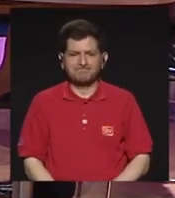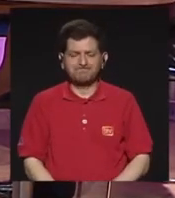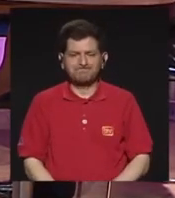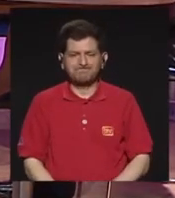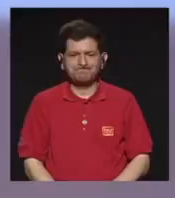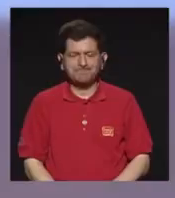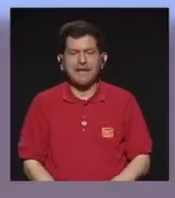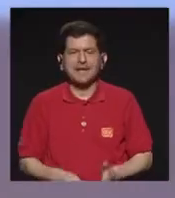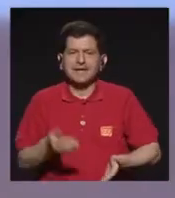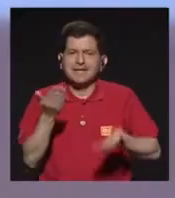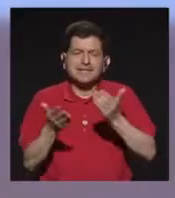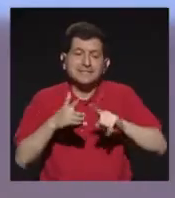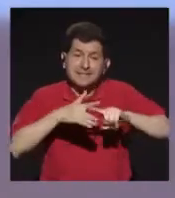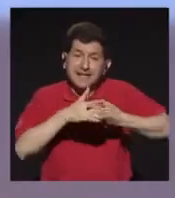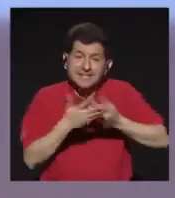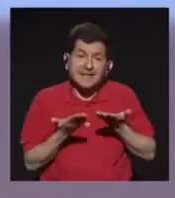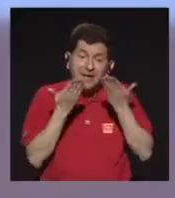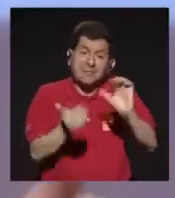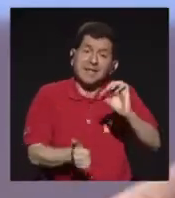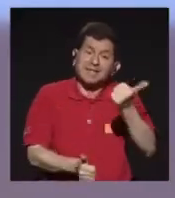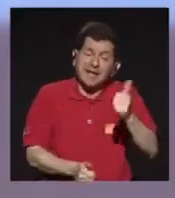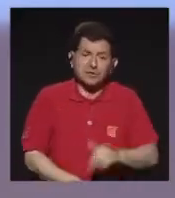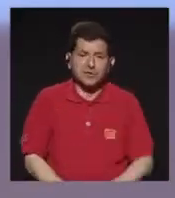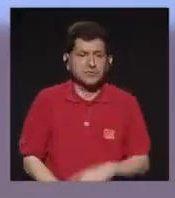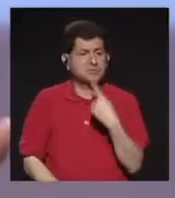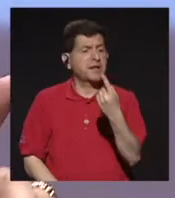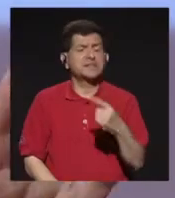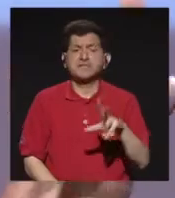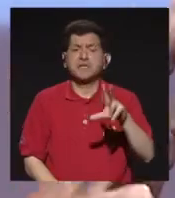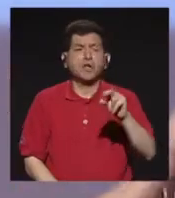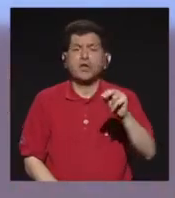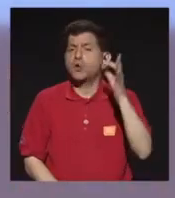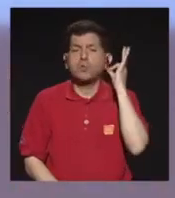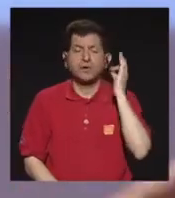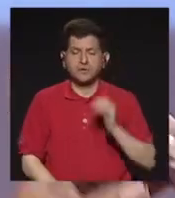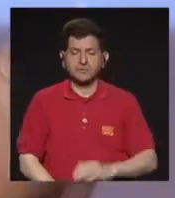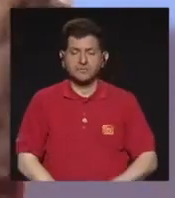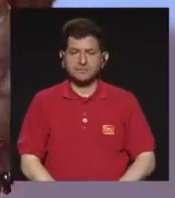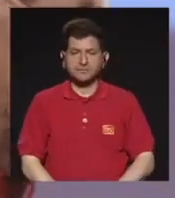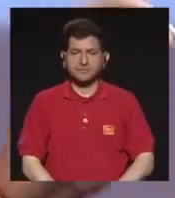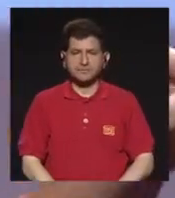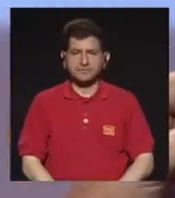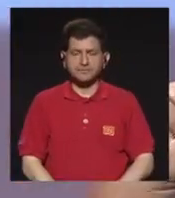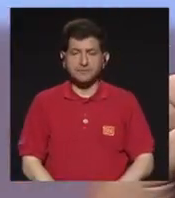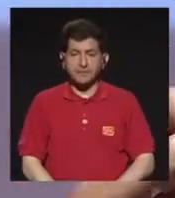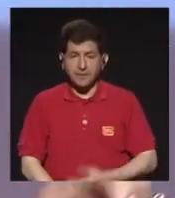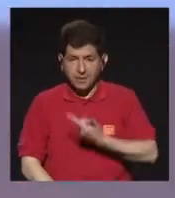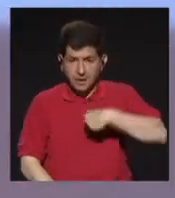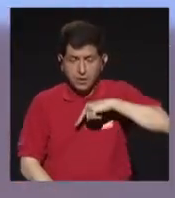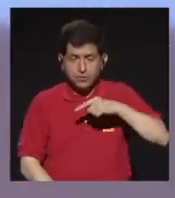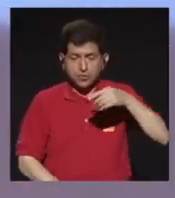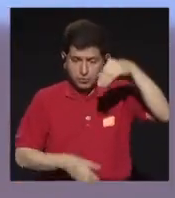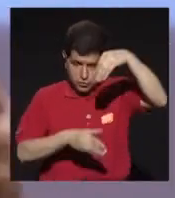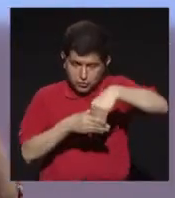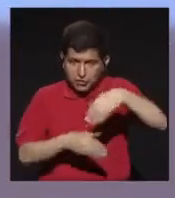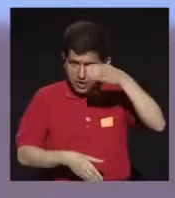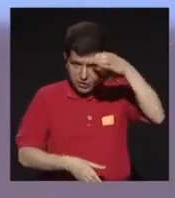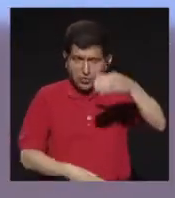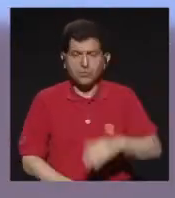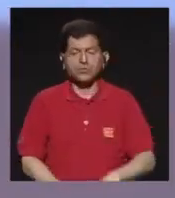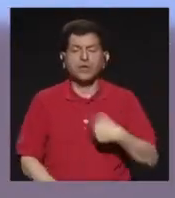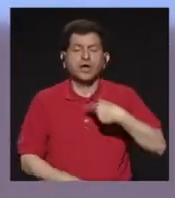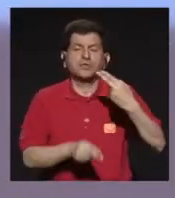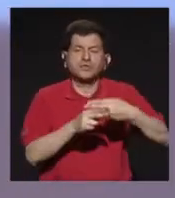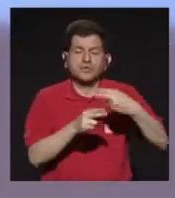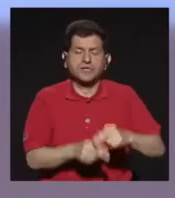vamos dando herramientas a los demás para que digan las mujeres no van. Y además, nacimos de una cultura, que yo la llamo